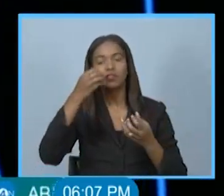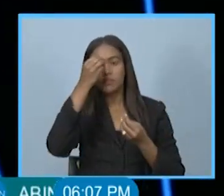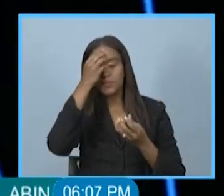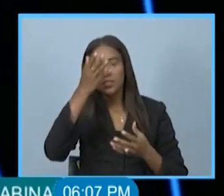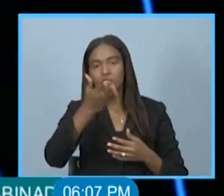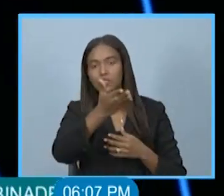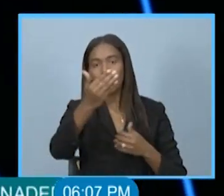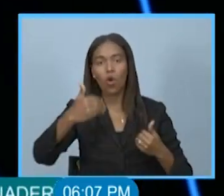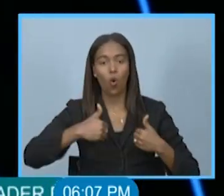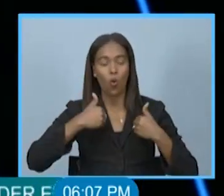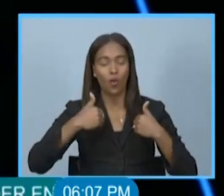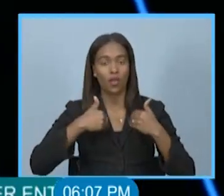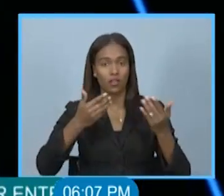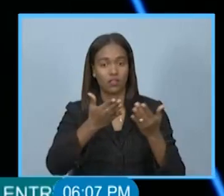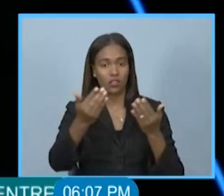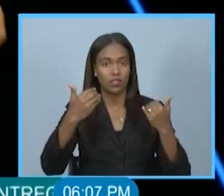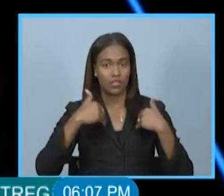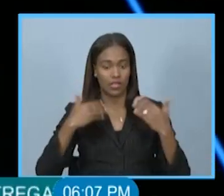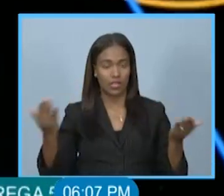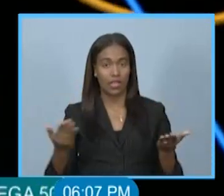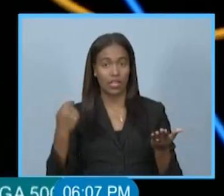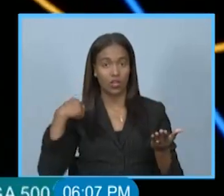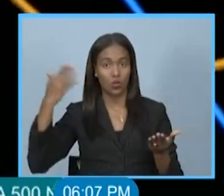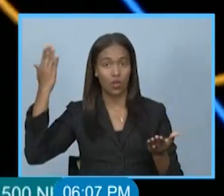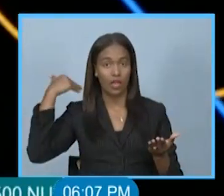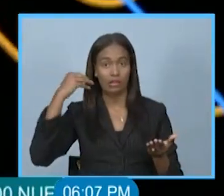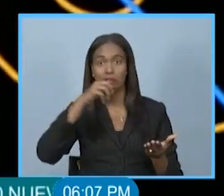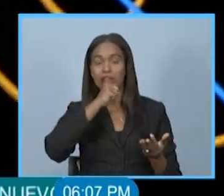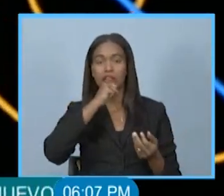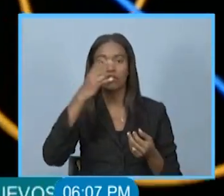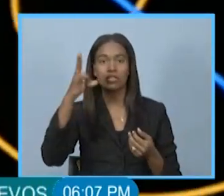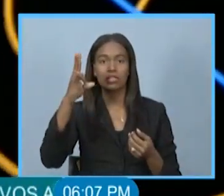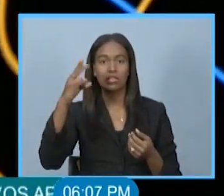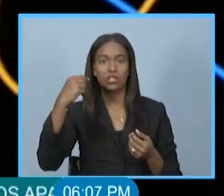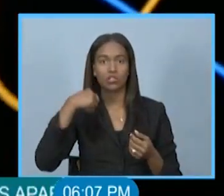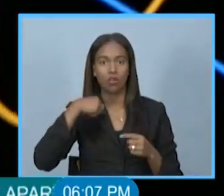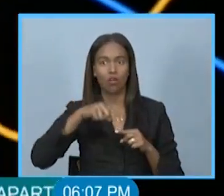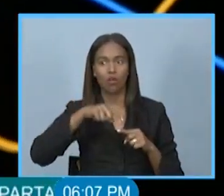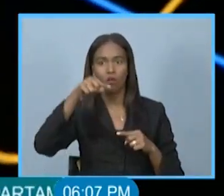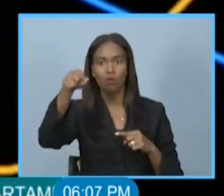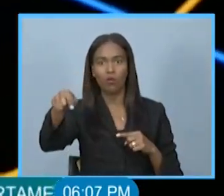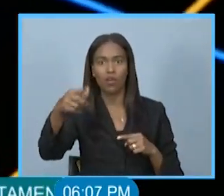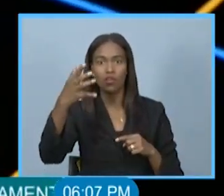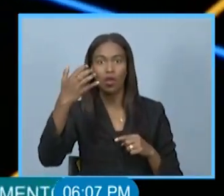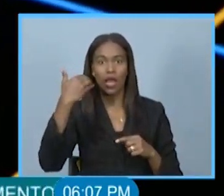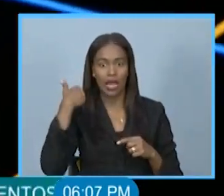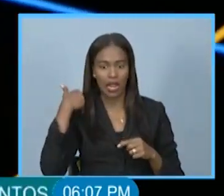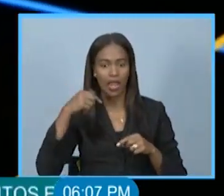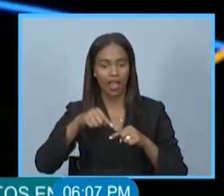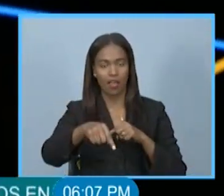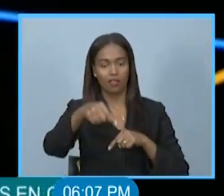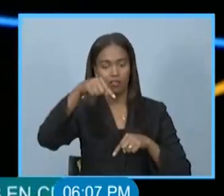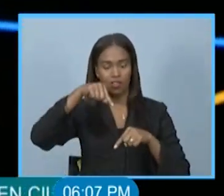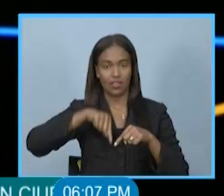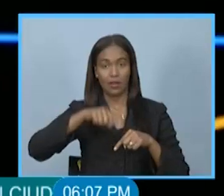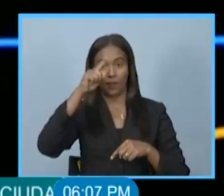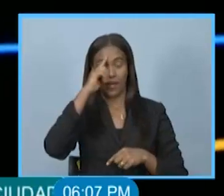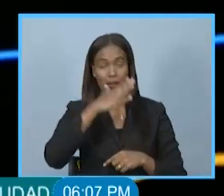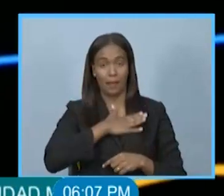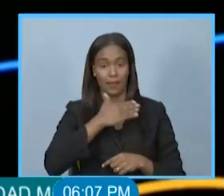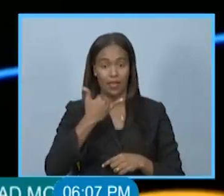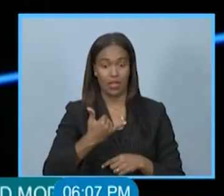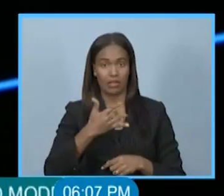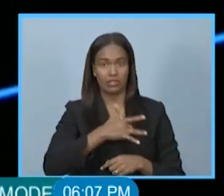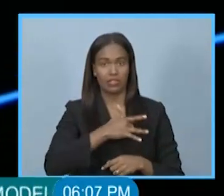a ustedes a los jóvenes que están aquí que cuando yo tenía 17 años yo estaba de ese lado y yo soñaba estar de este así que para mí es un gran